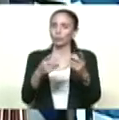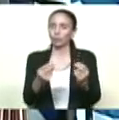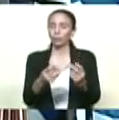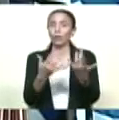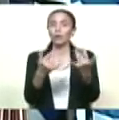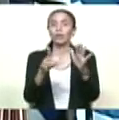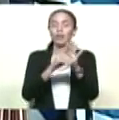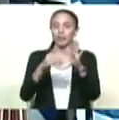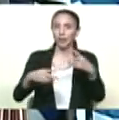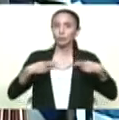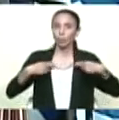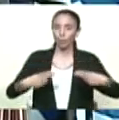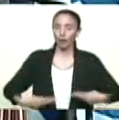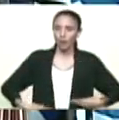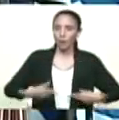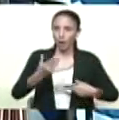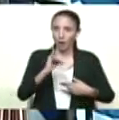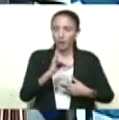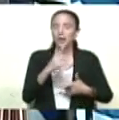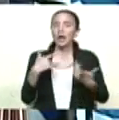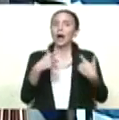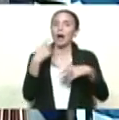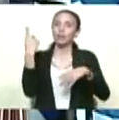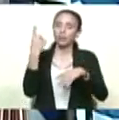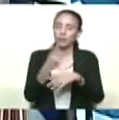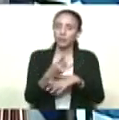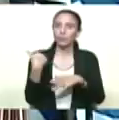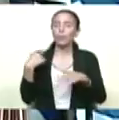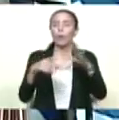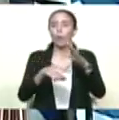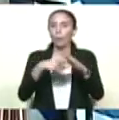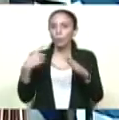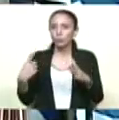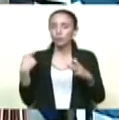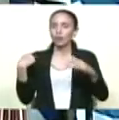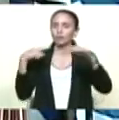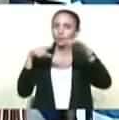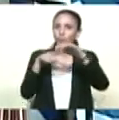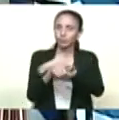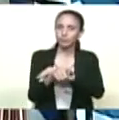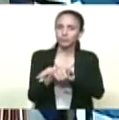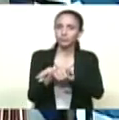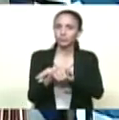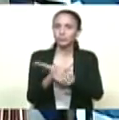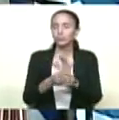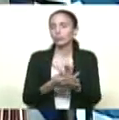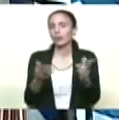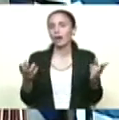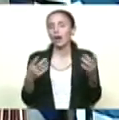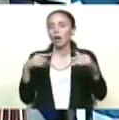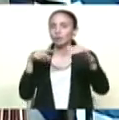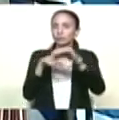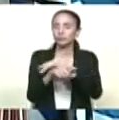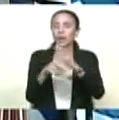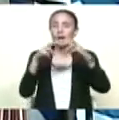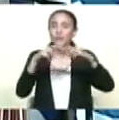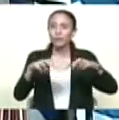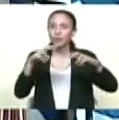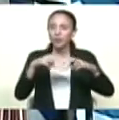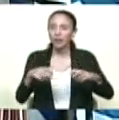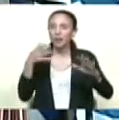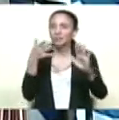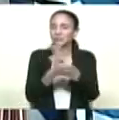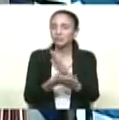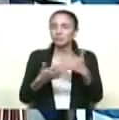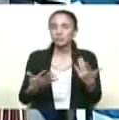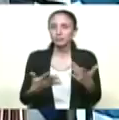derechos humanos como nuestro tiene sino también darnos la oportunidad de llegar a nuevas investigaciones a nuevos